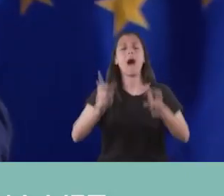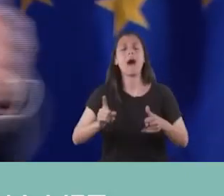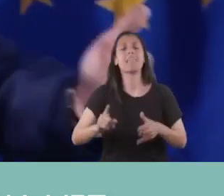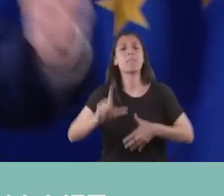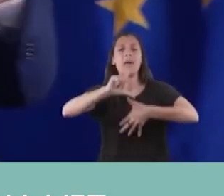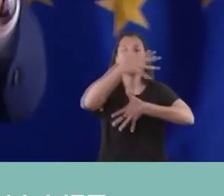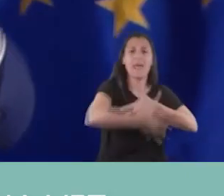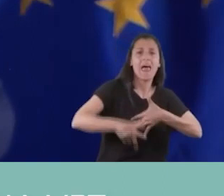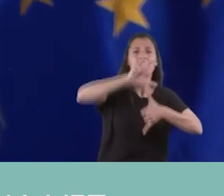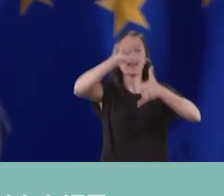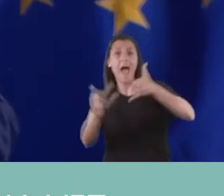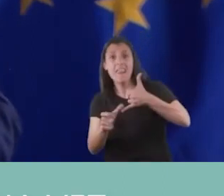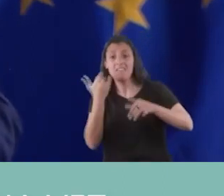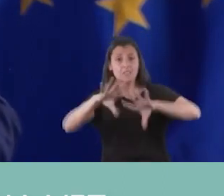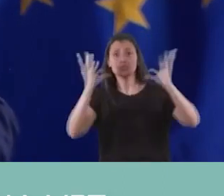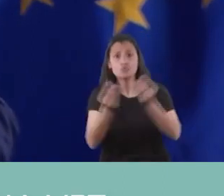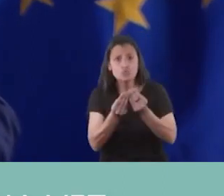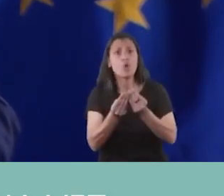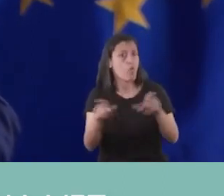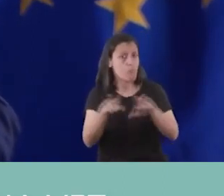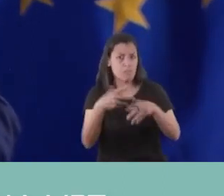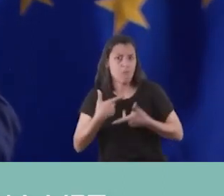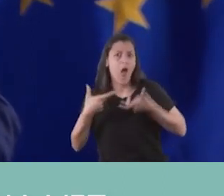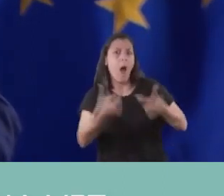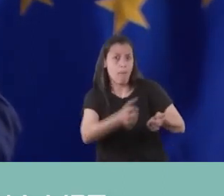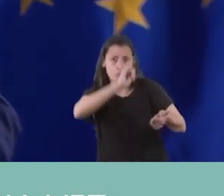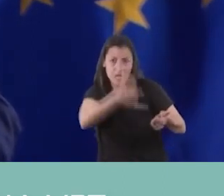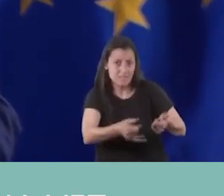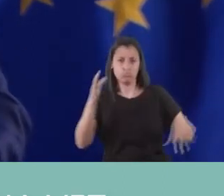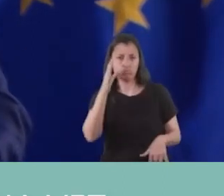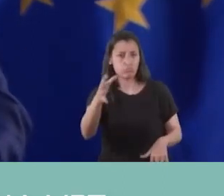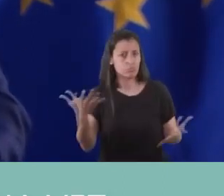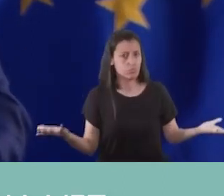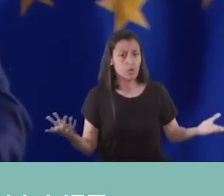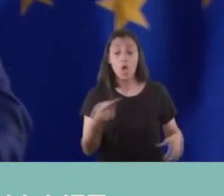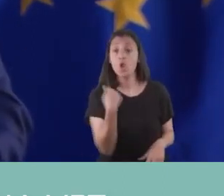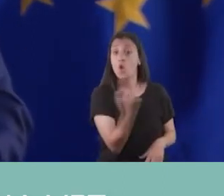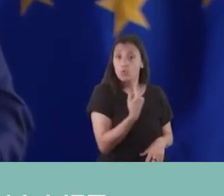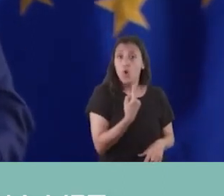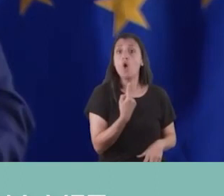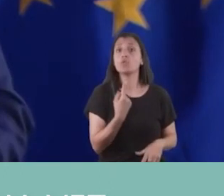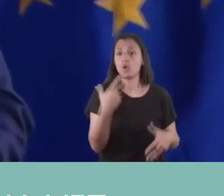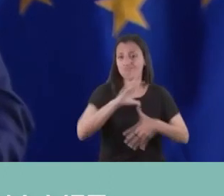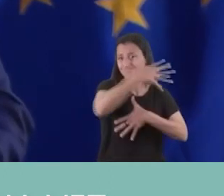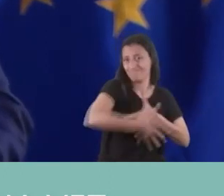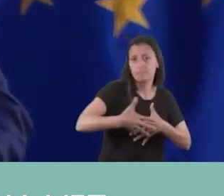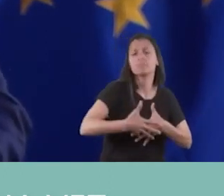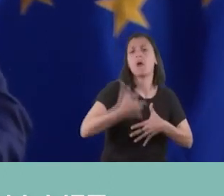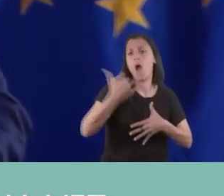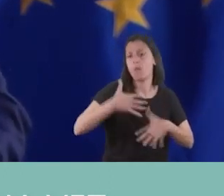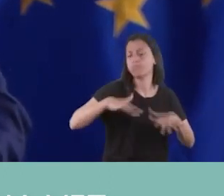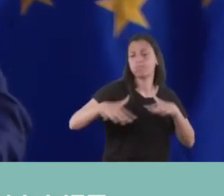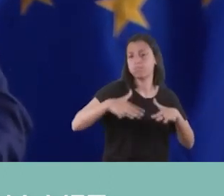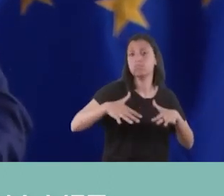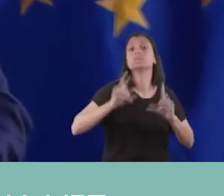han acompañado las posiciones que la Unión Europea han tenido en esta materia. Nosotros somos grandes promotores del